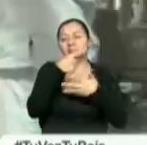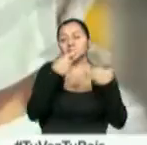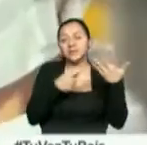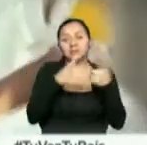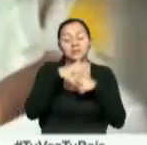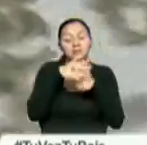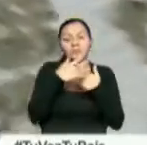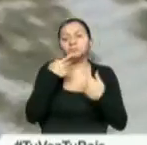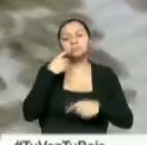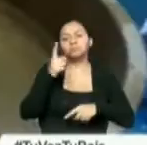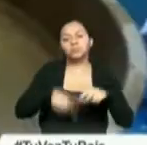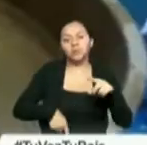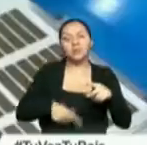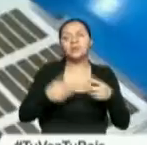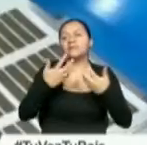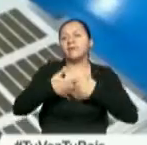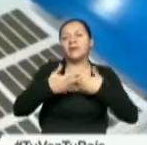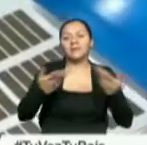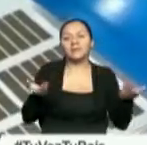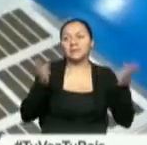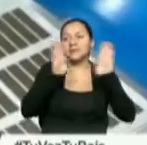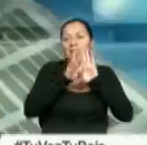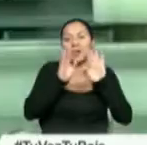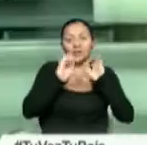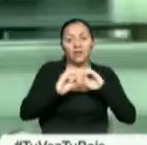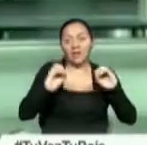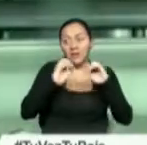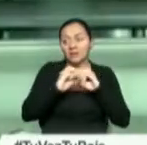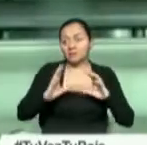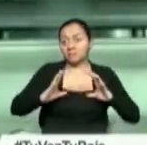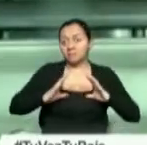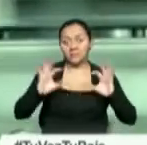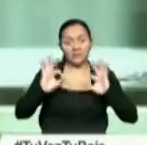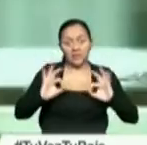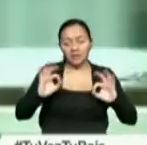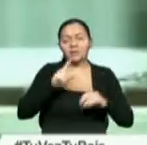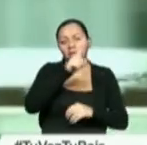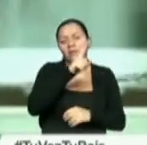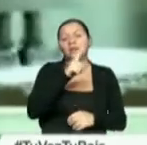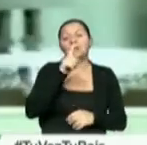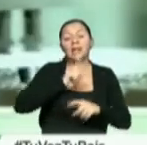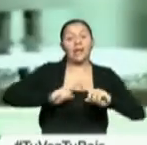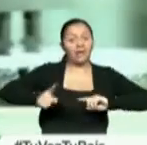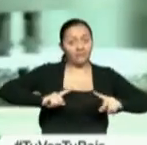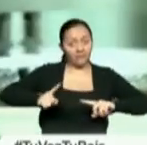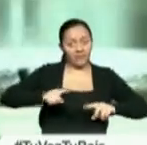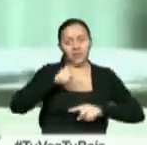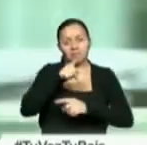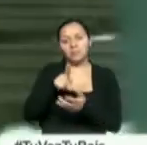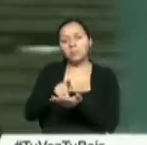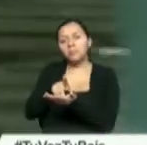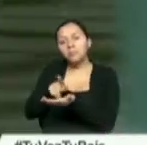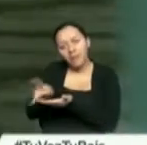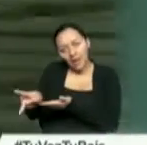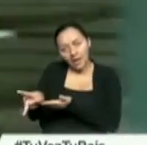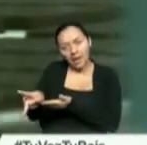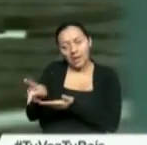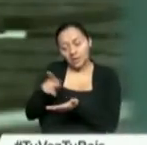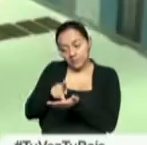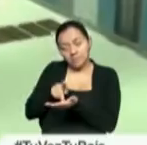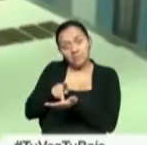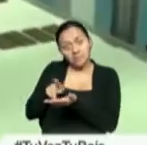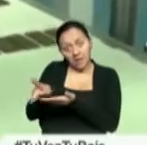no pueden interrumpirse las actividades durante los días de descanso obligatorio se deberá designar otro tiempo igual de la semana